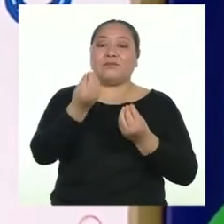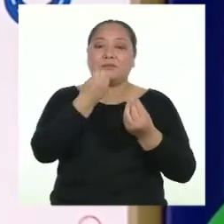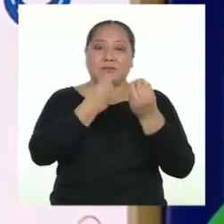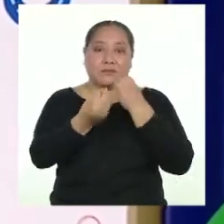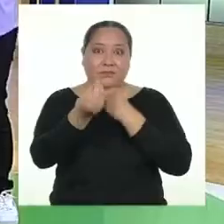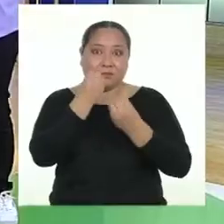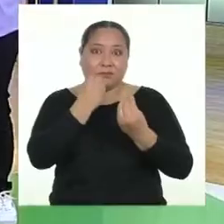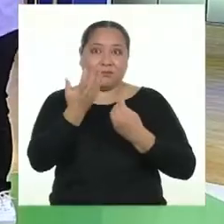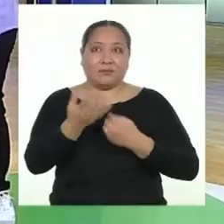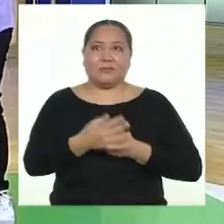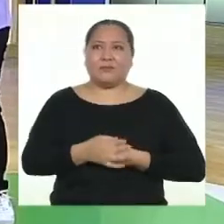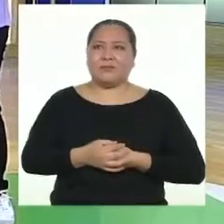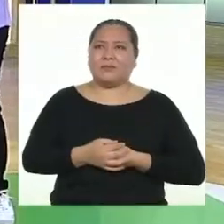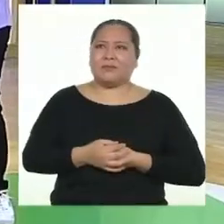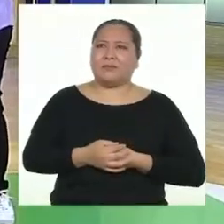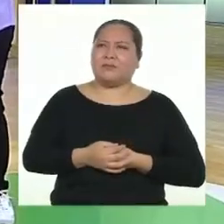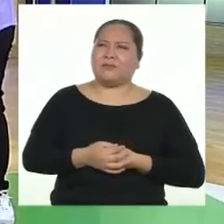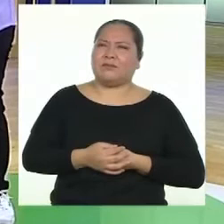alimentos.